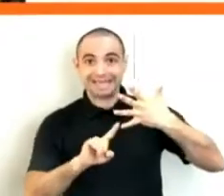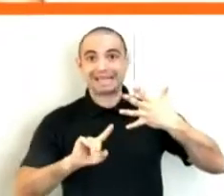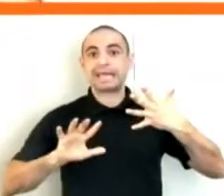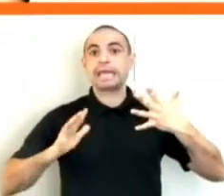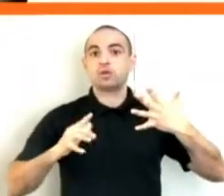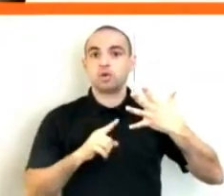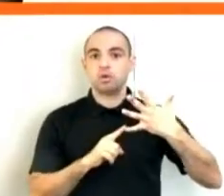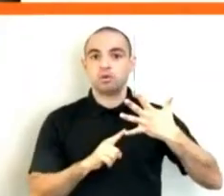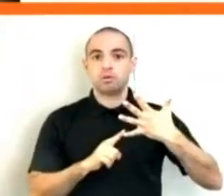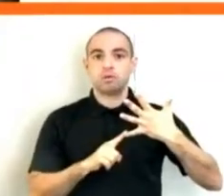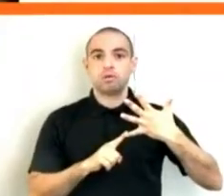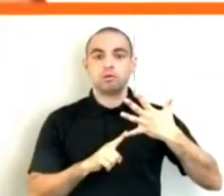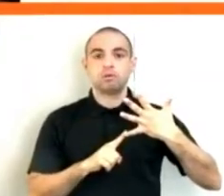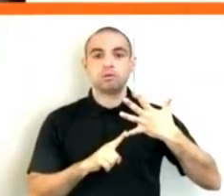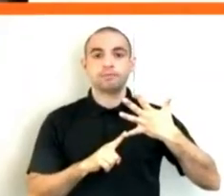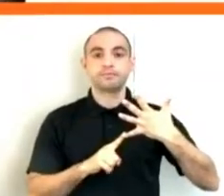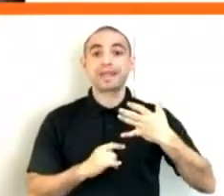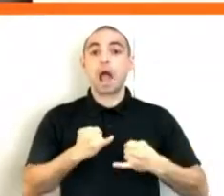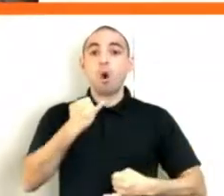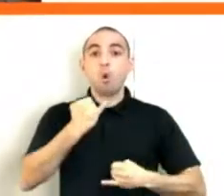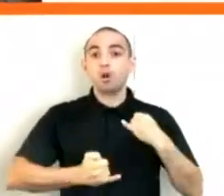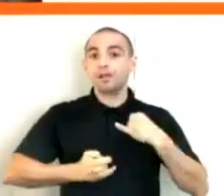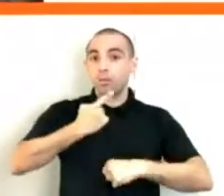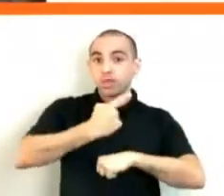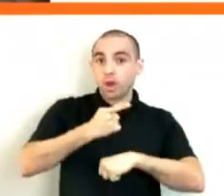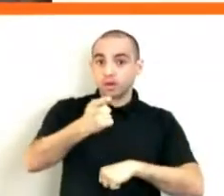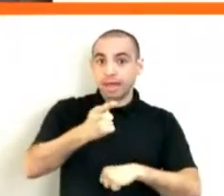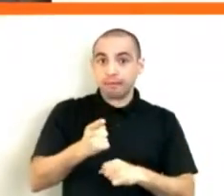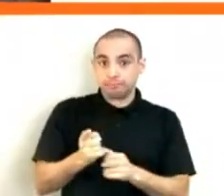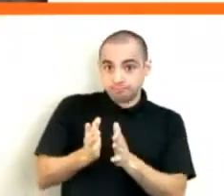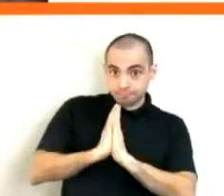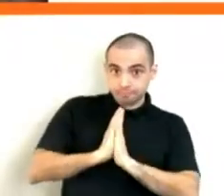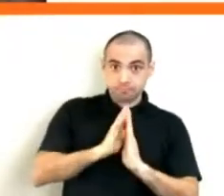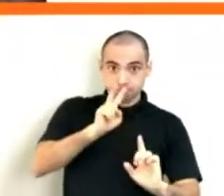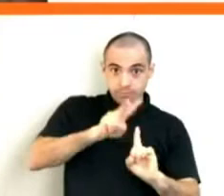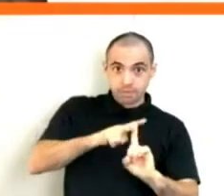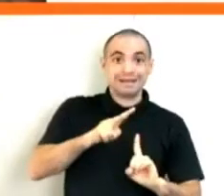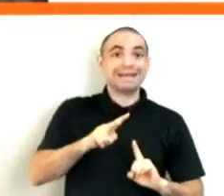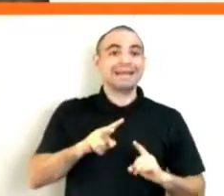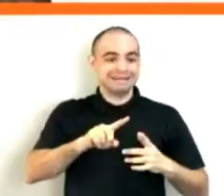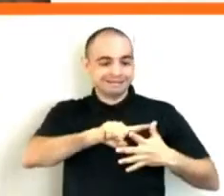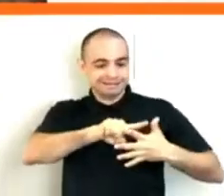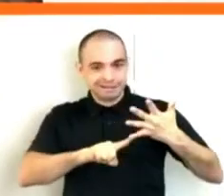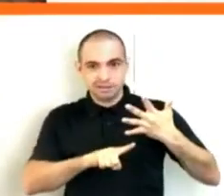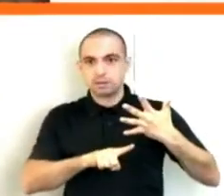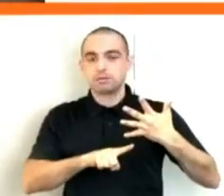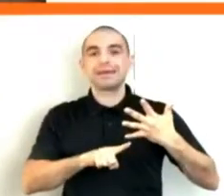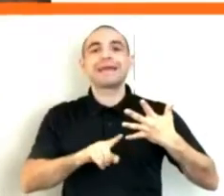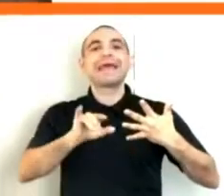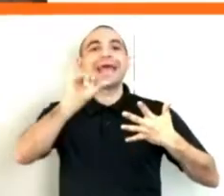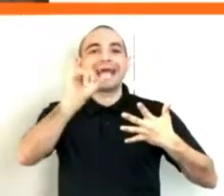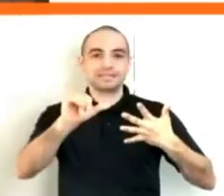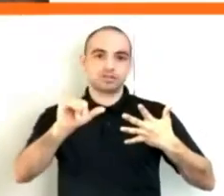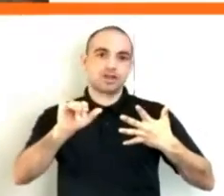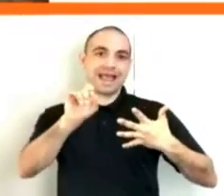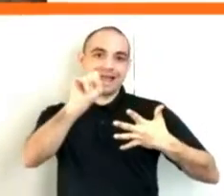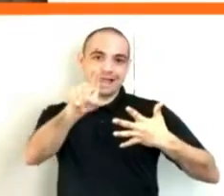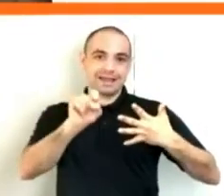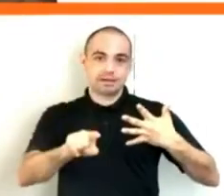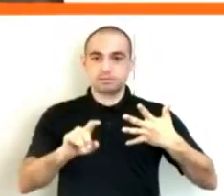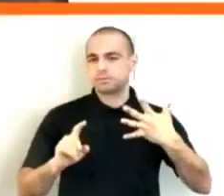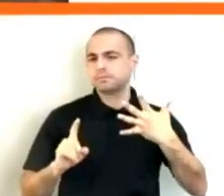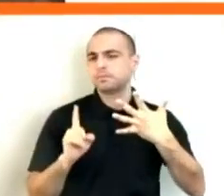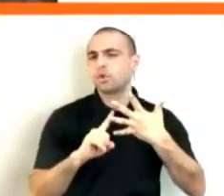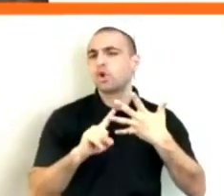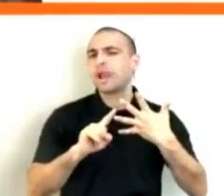va a aparecerle la fecha última que usted reclamó? Esas son las 5 preguntas. Ahora bien, voy a aclarar la pregunta número 4, que